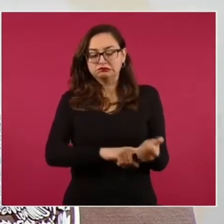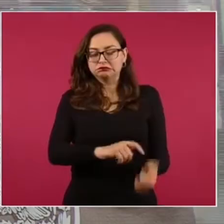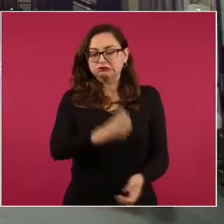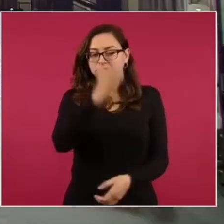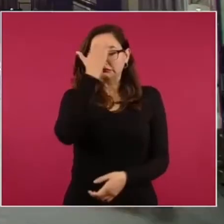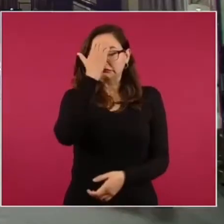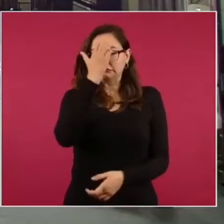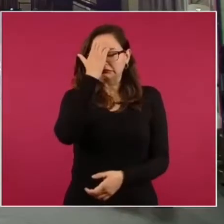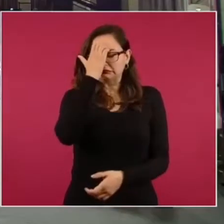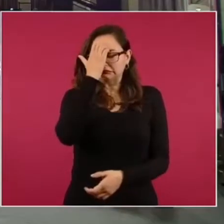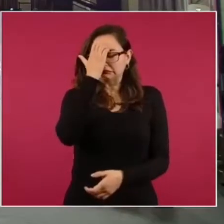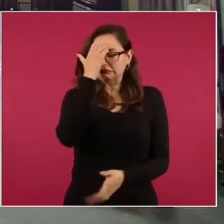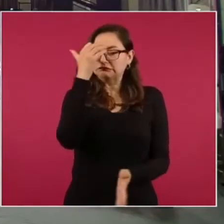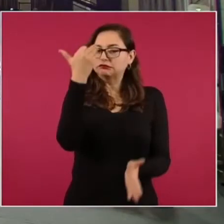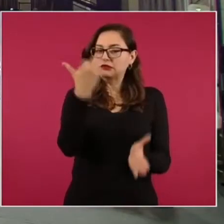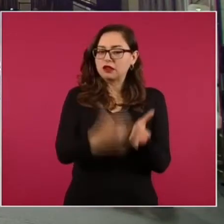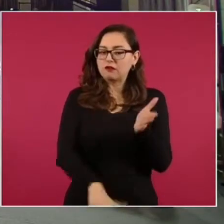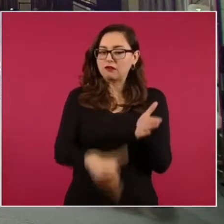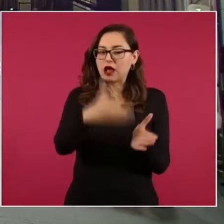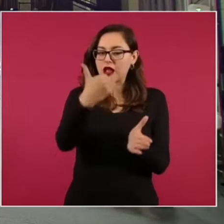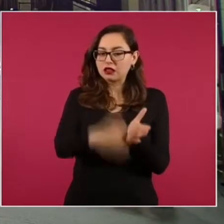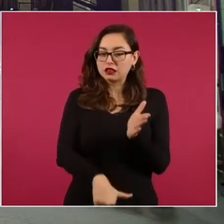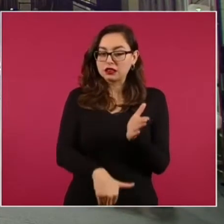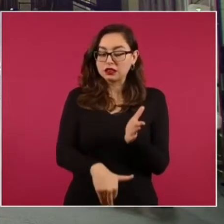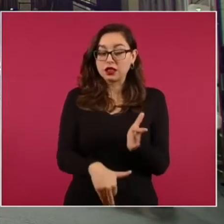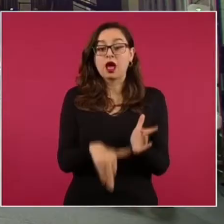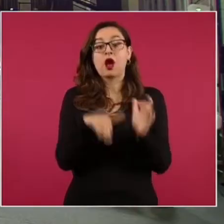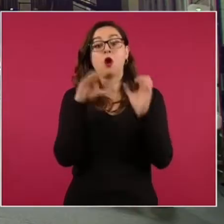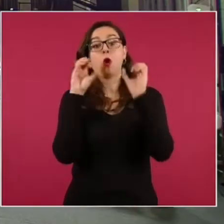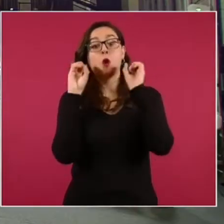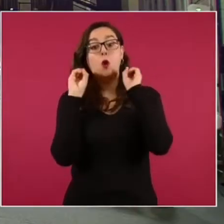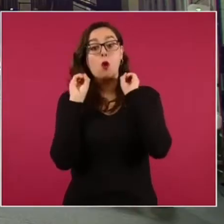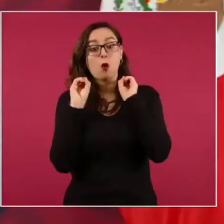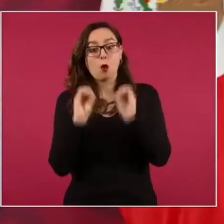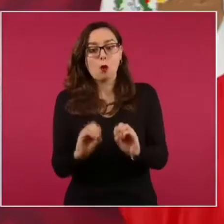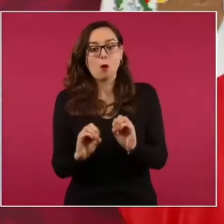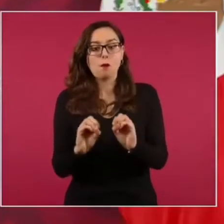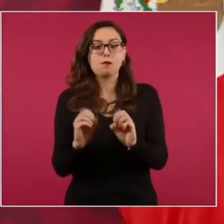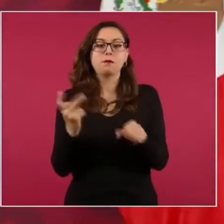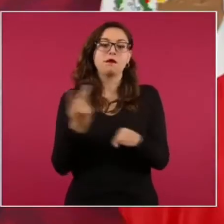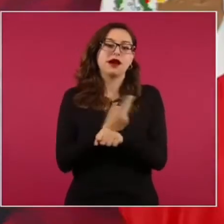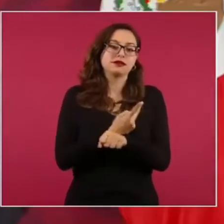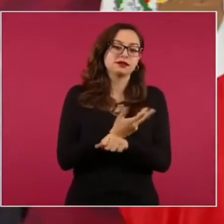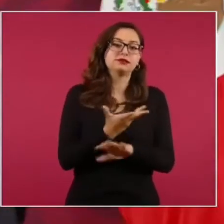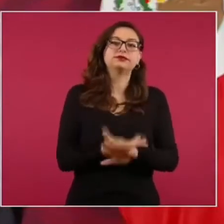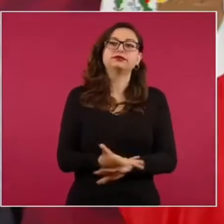o como había la mala costumbre de que antes